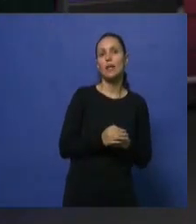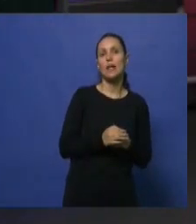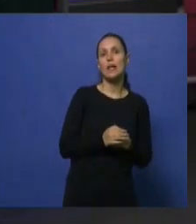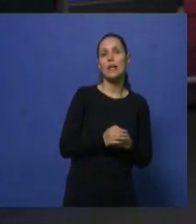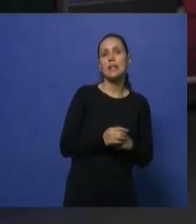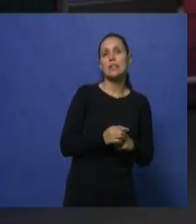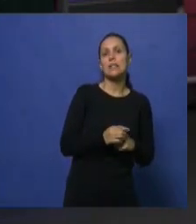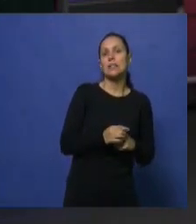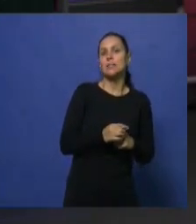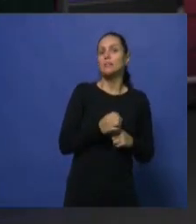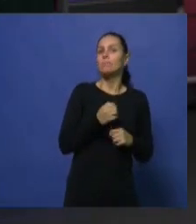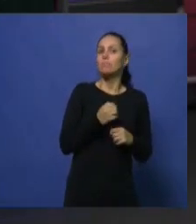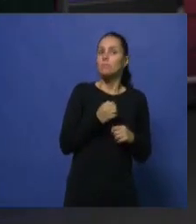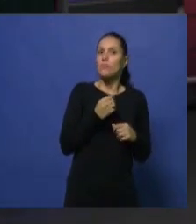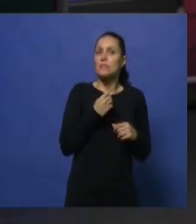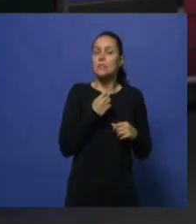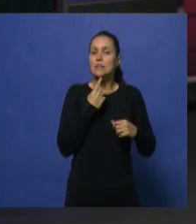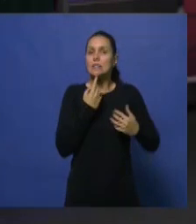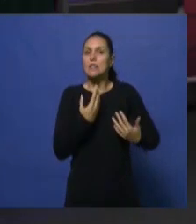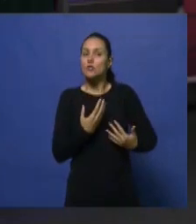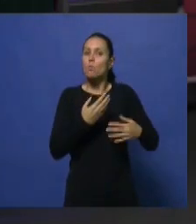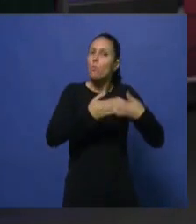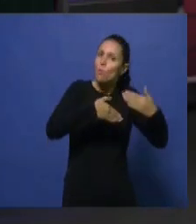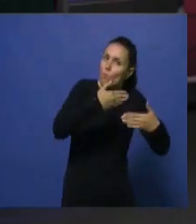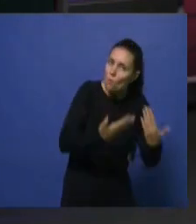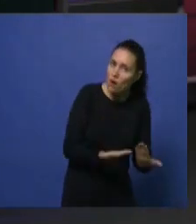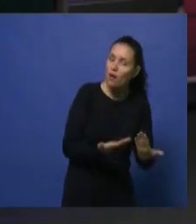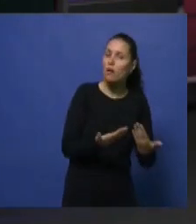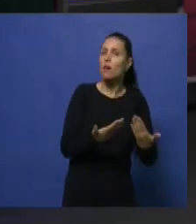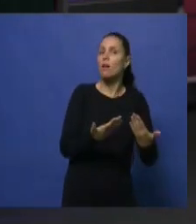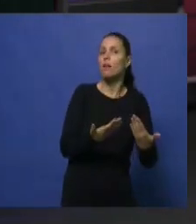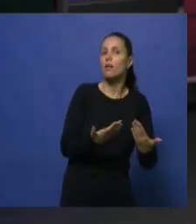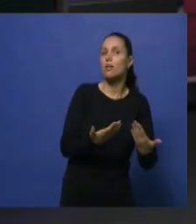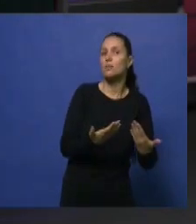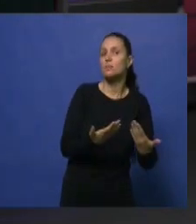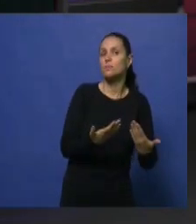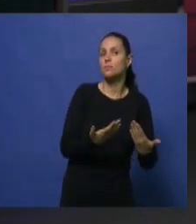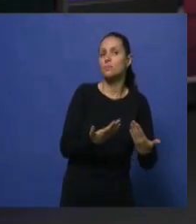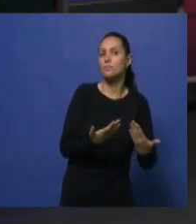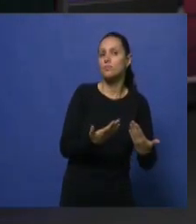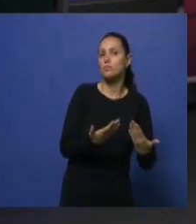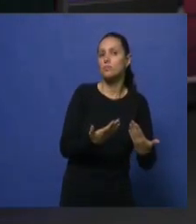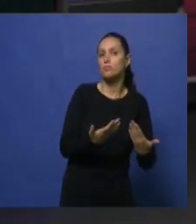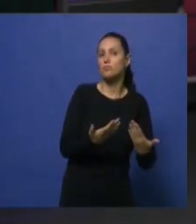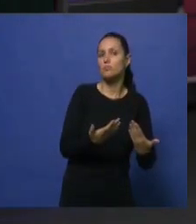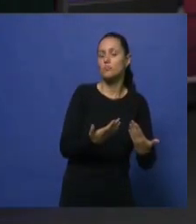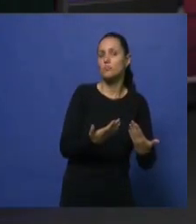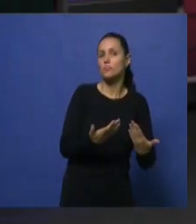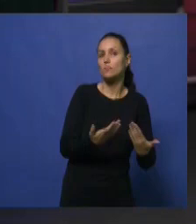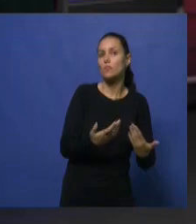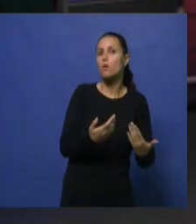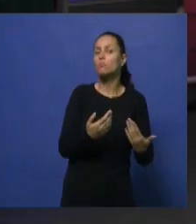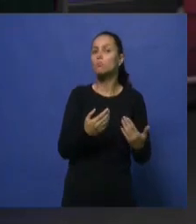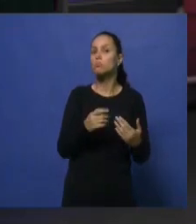rival que se juega mente después el de boca para un otro lugar pero si se llega a jugar me parece que no está mal que se juegue en otro país